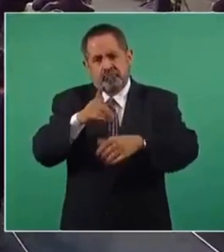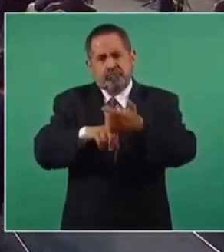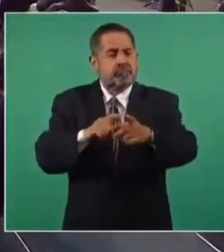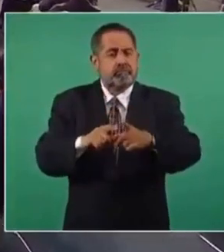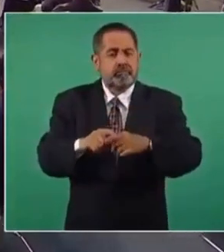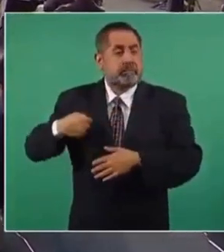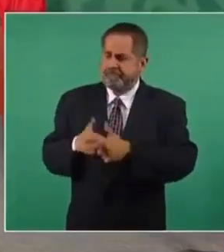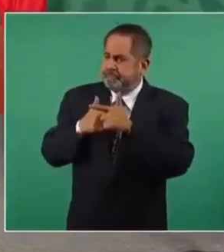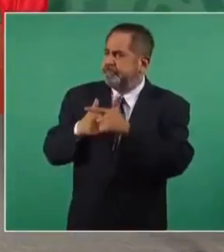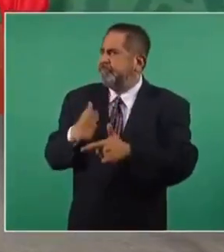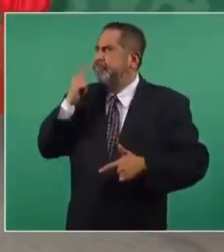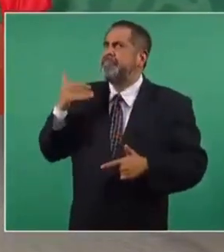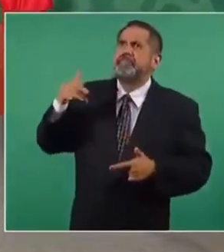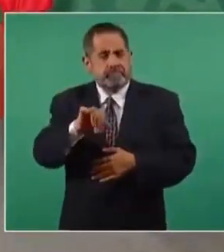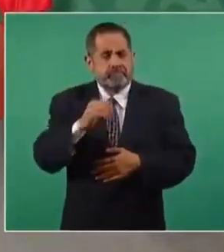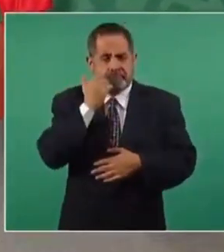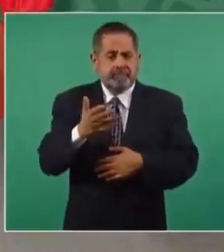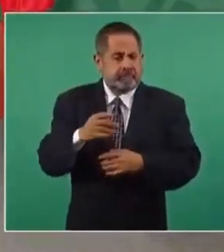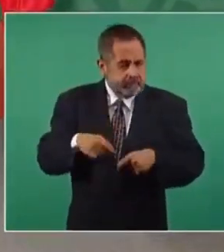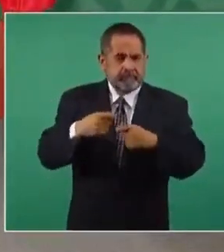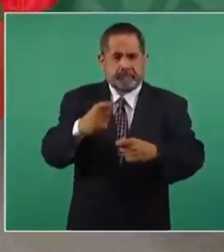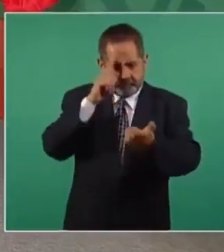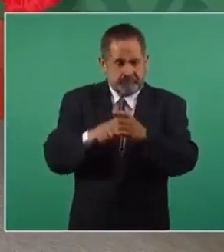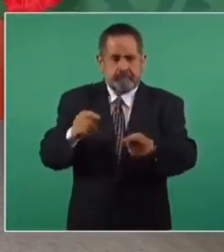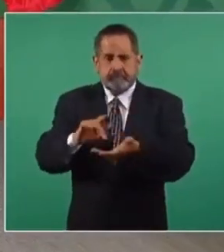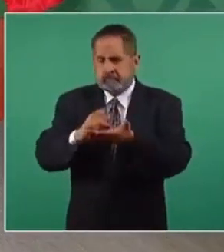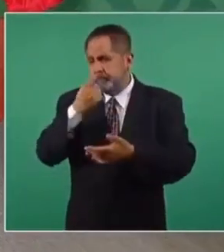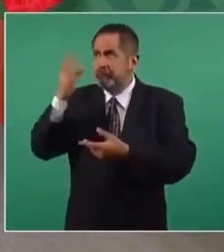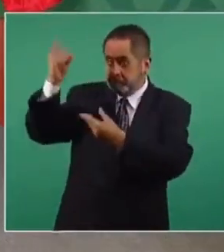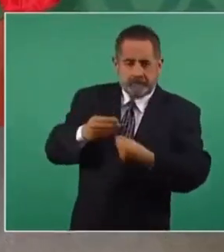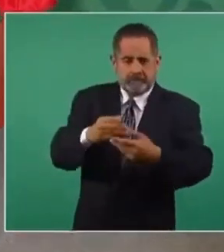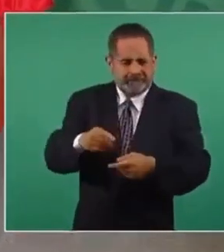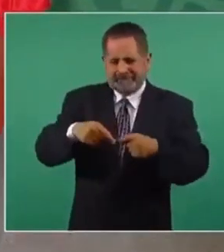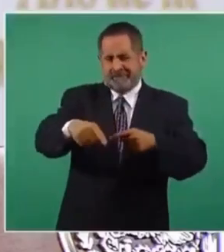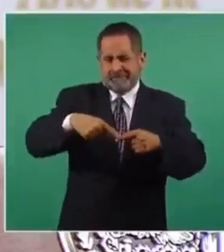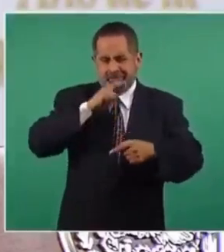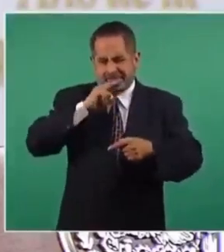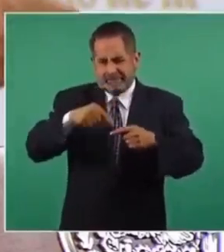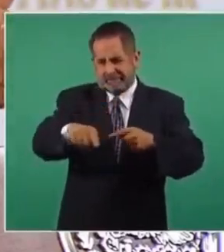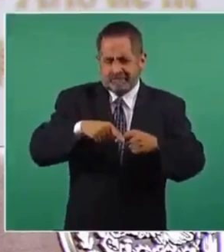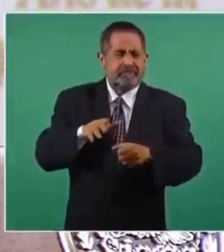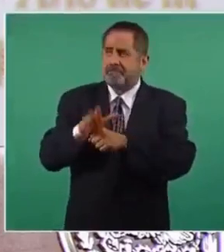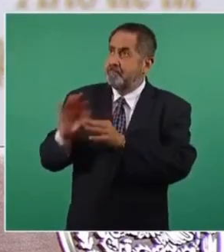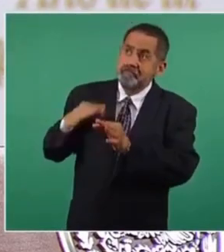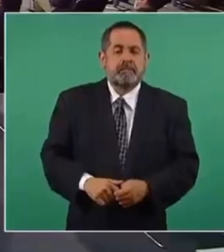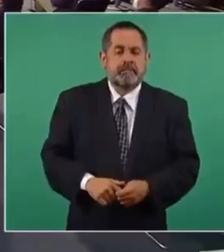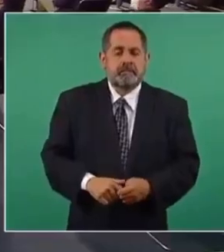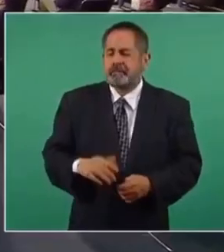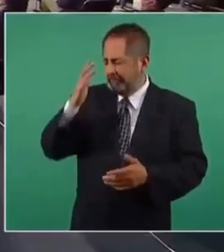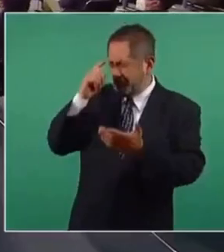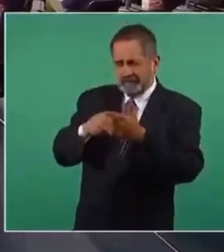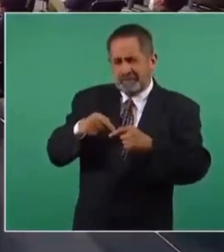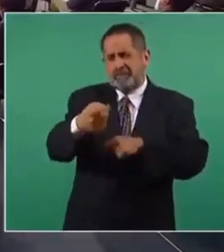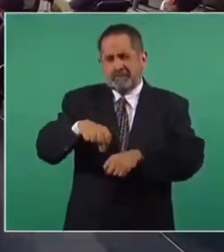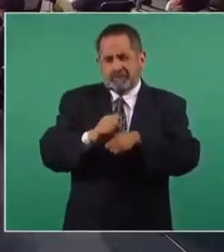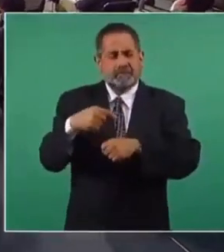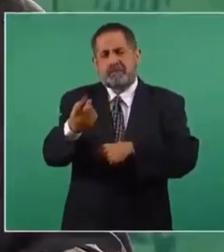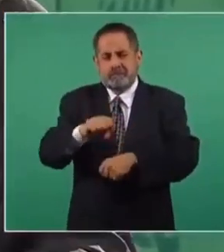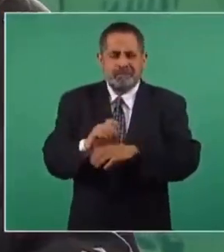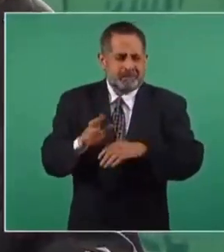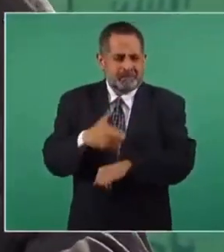no descansamos, porque queremos que tengan sus medicamentos y que ya muy pronto lo vamos a lograr. La semana próxima